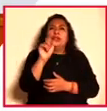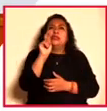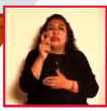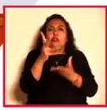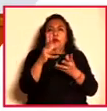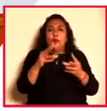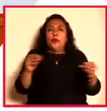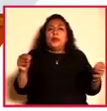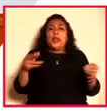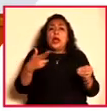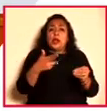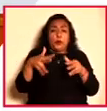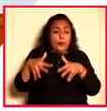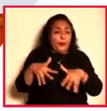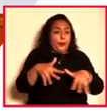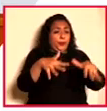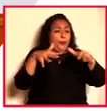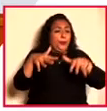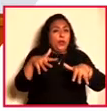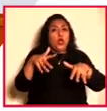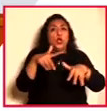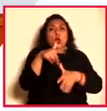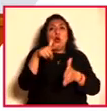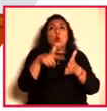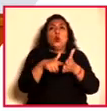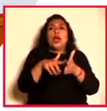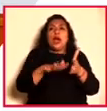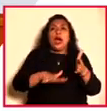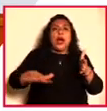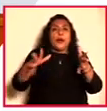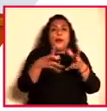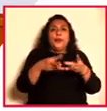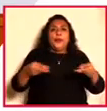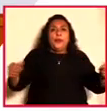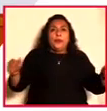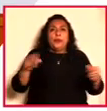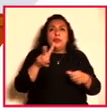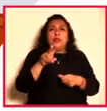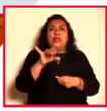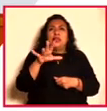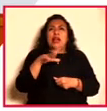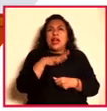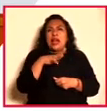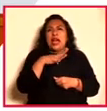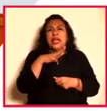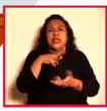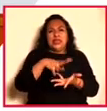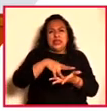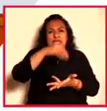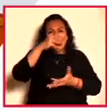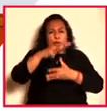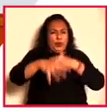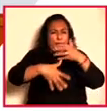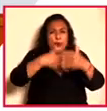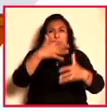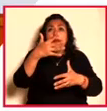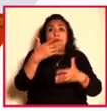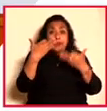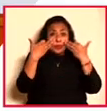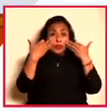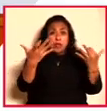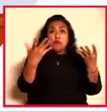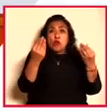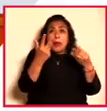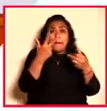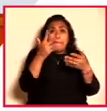que desembocaba en la extinta laguna de Viesca, y se forman esos médanos, dunas o arenales, que ha sido escenario de muchísimas